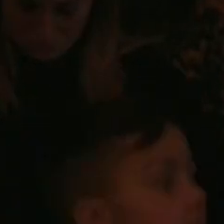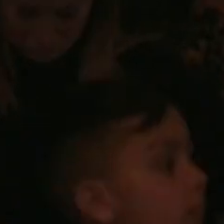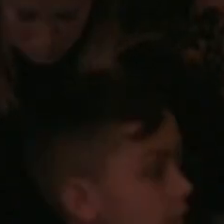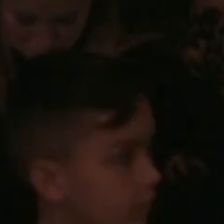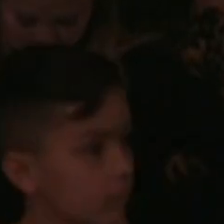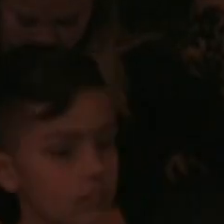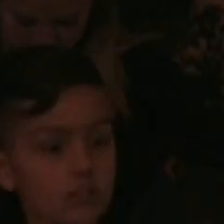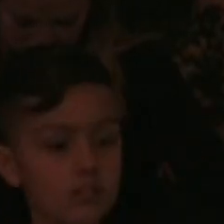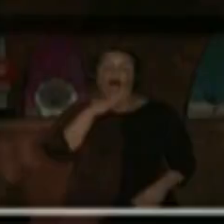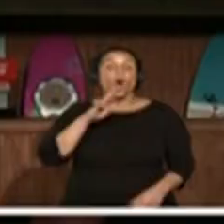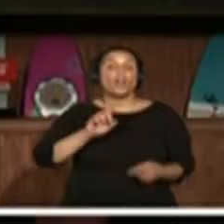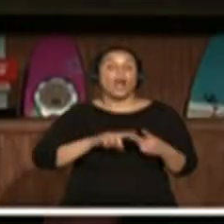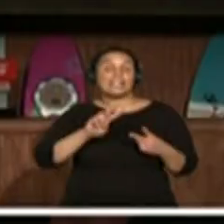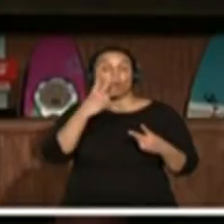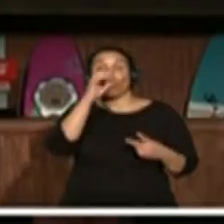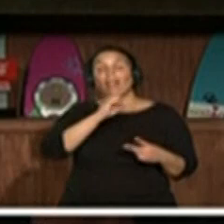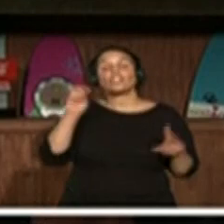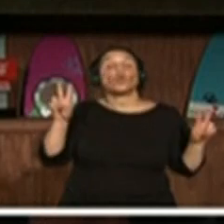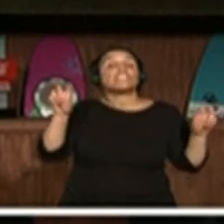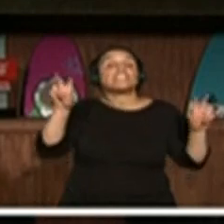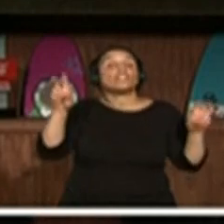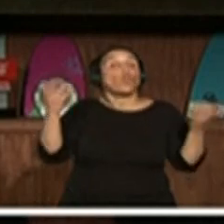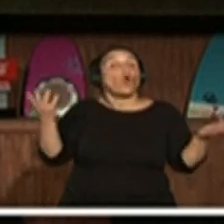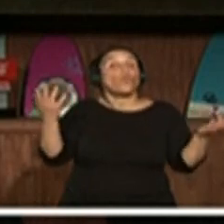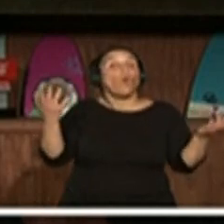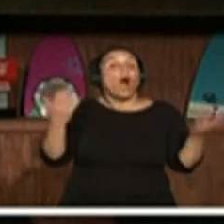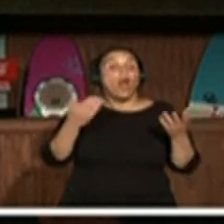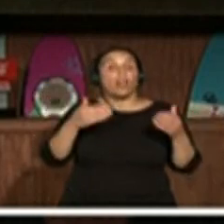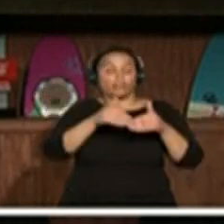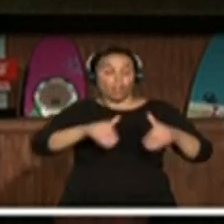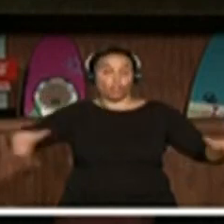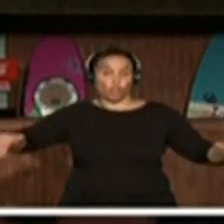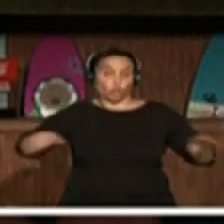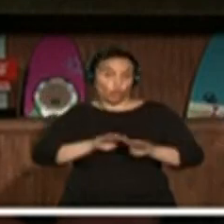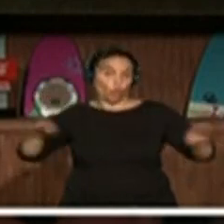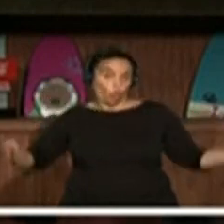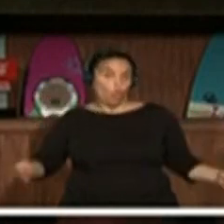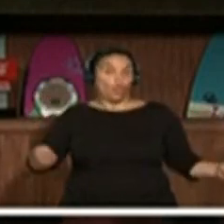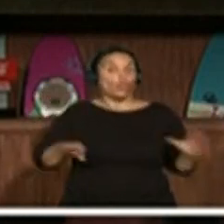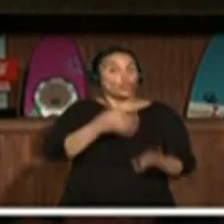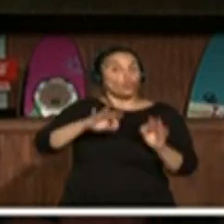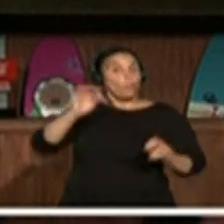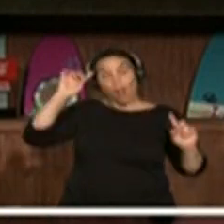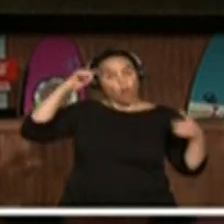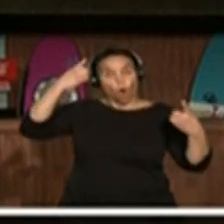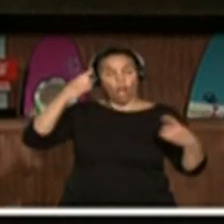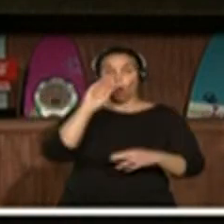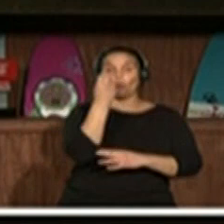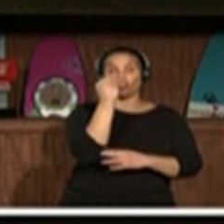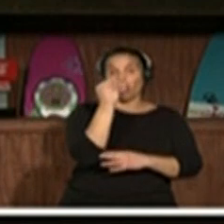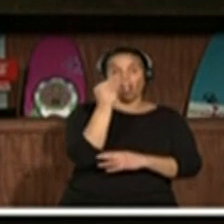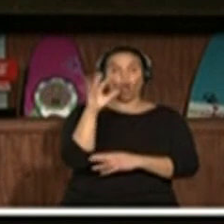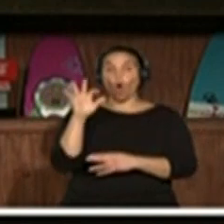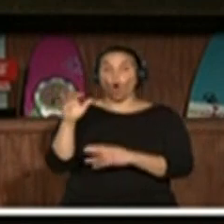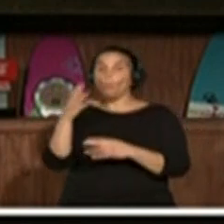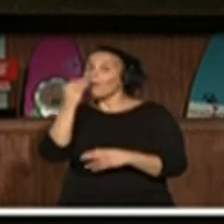Televisión Canaria. Bueno, vamos con el segundo tema, ya por título, La Tómbola Loca. Desde una muñeca chochona a un perrito